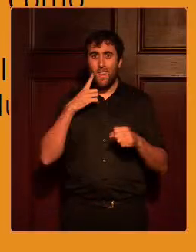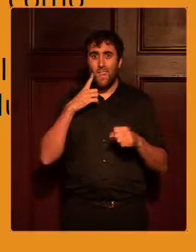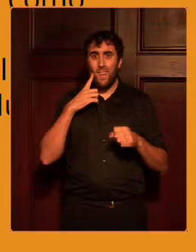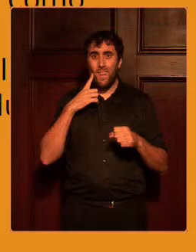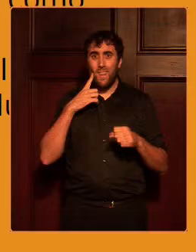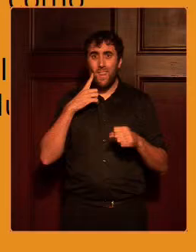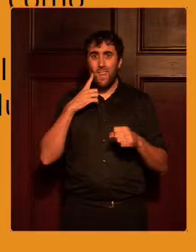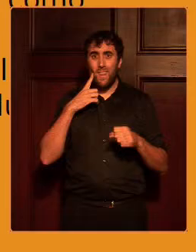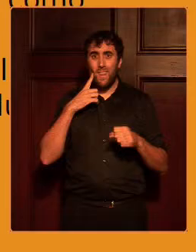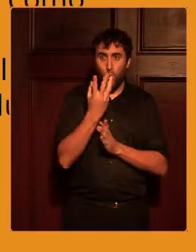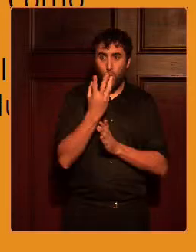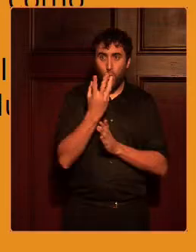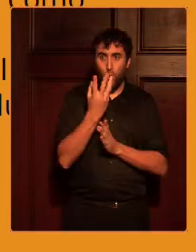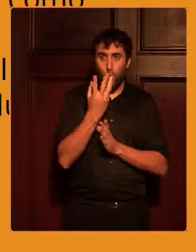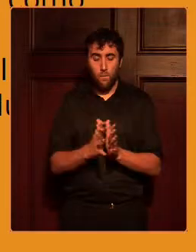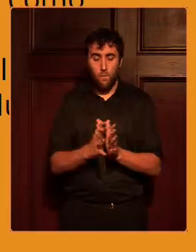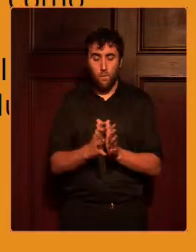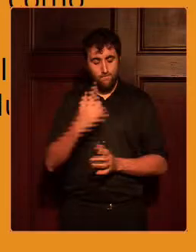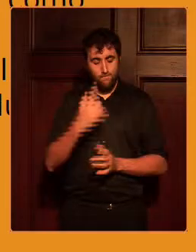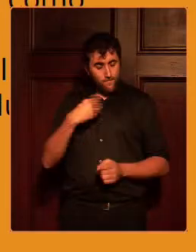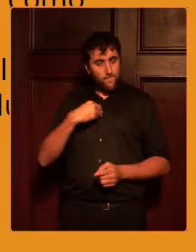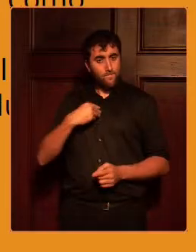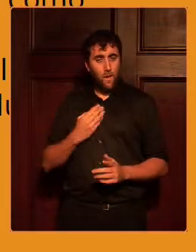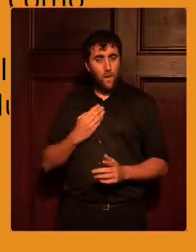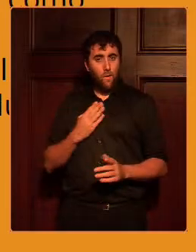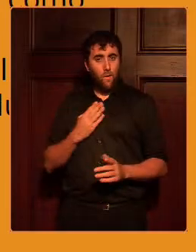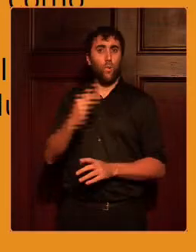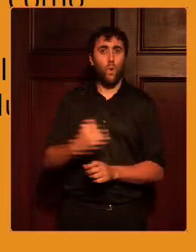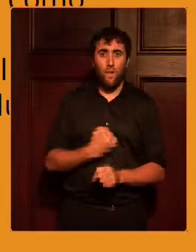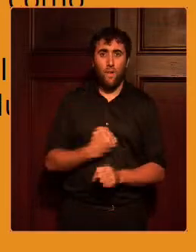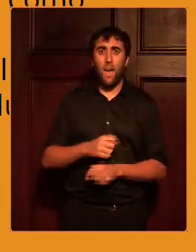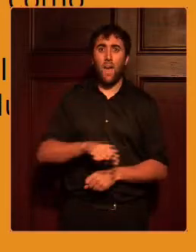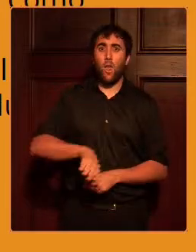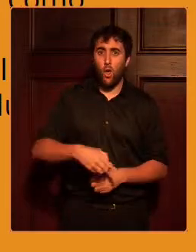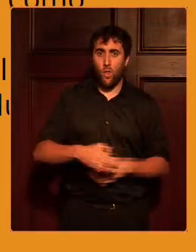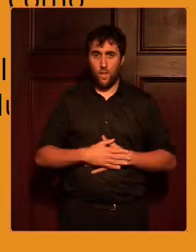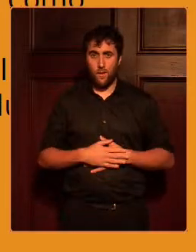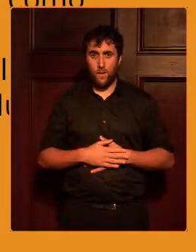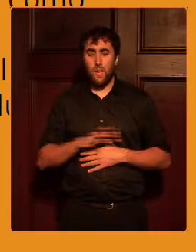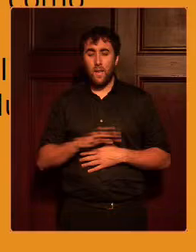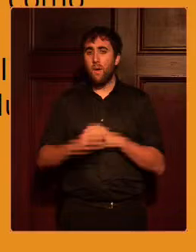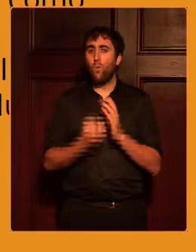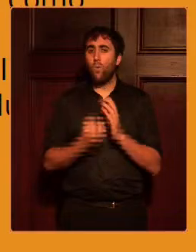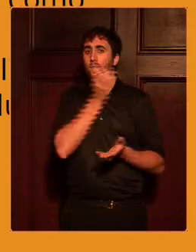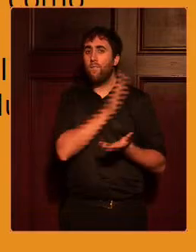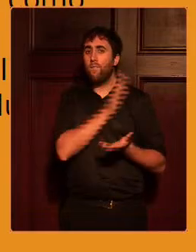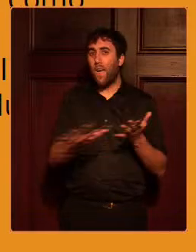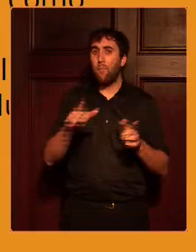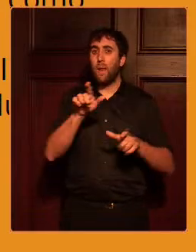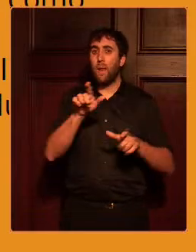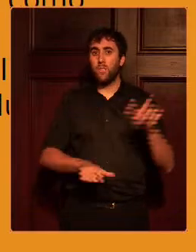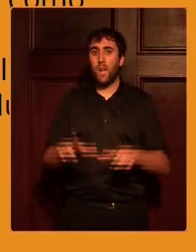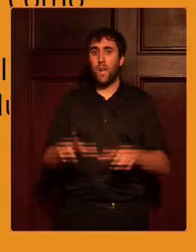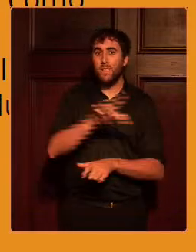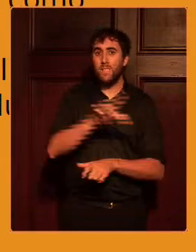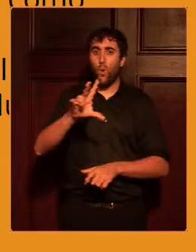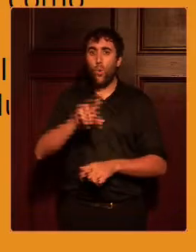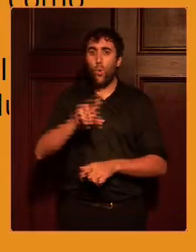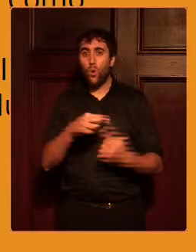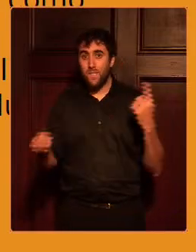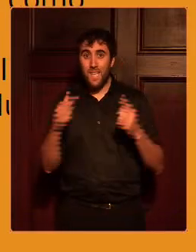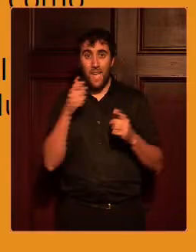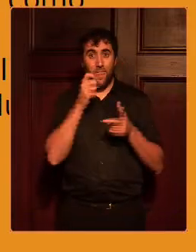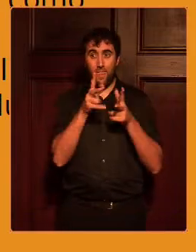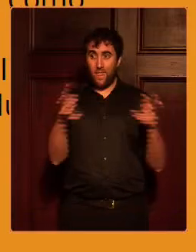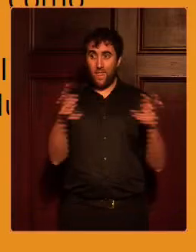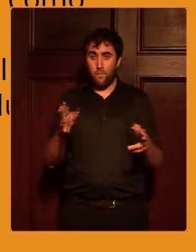encuentren vocaciones. También acompañaremos la ampliación de la política de becas en educación media, y ahí estaremos trabajando